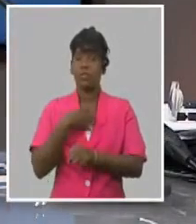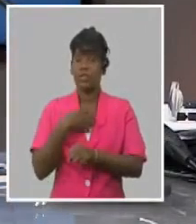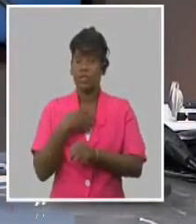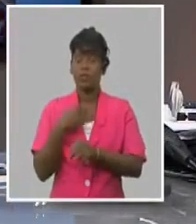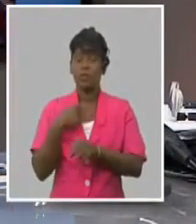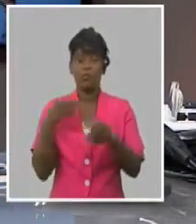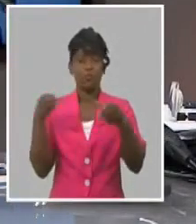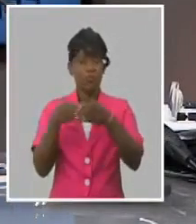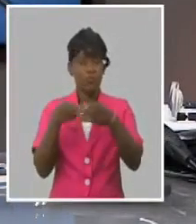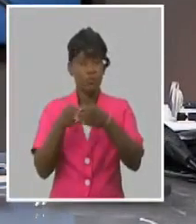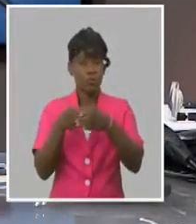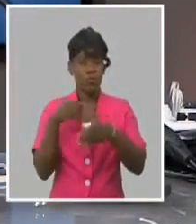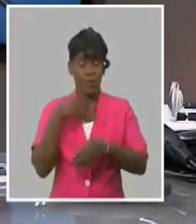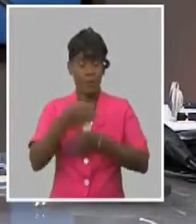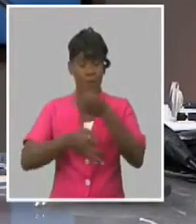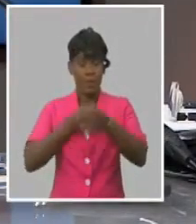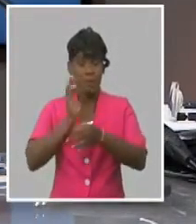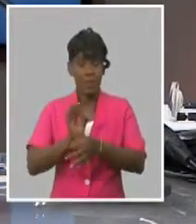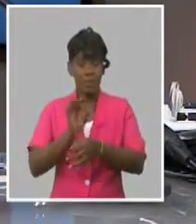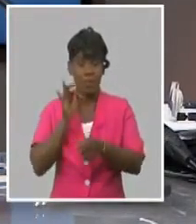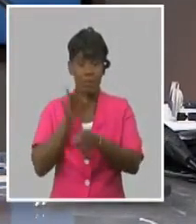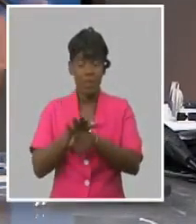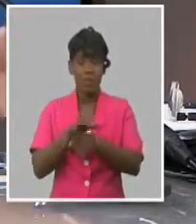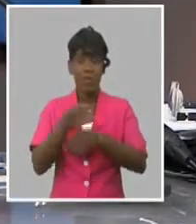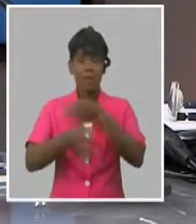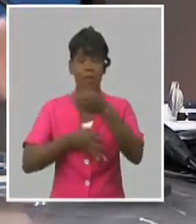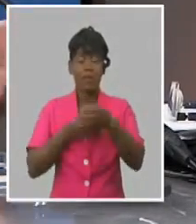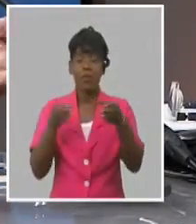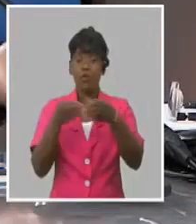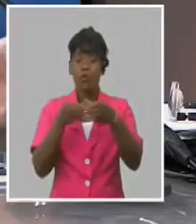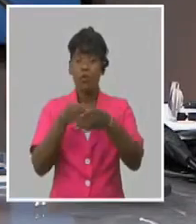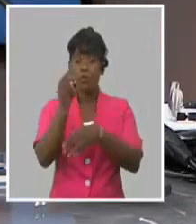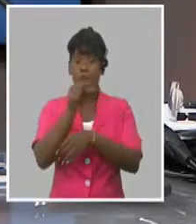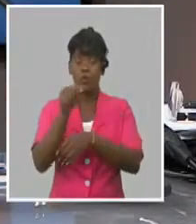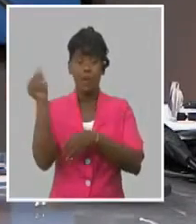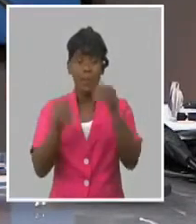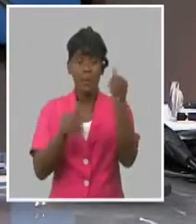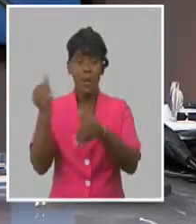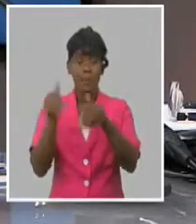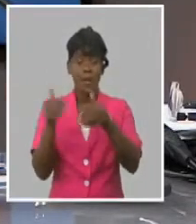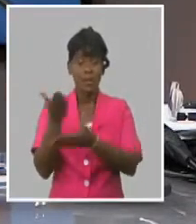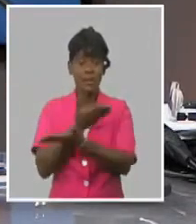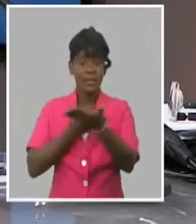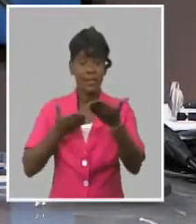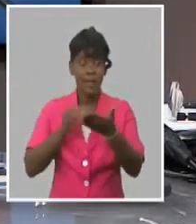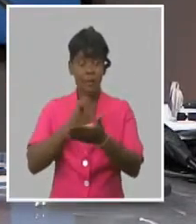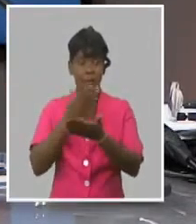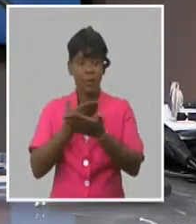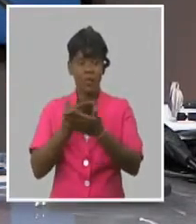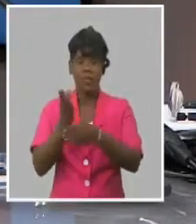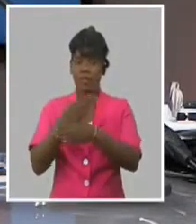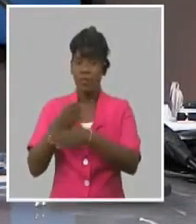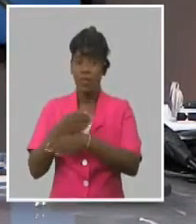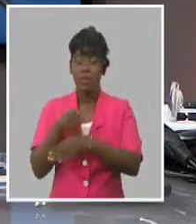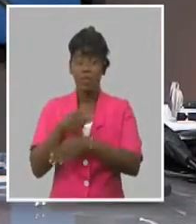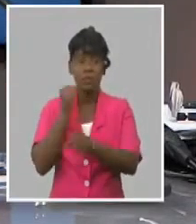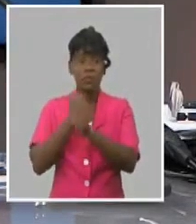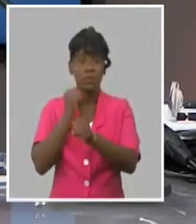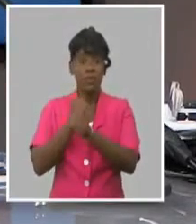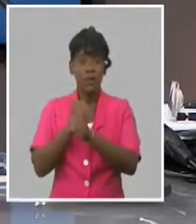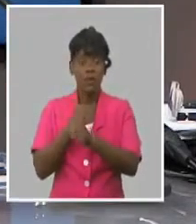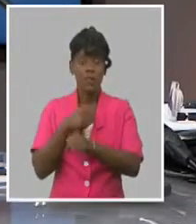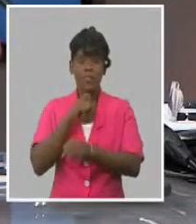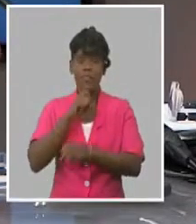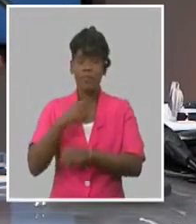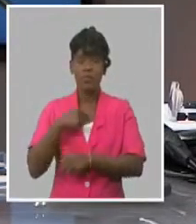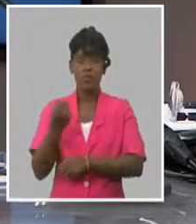nombre de muchas personas que han trabajado aquí. Esto no es posible que lo pueda hacer una persona sola. Pero lo que quiero trasladar es